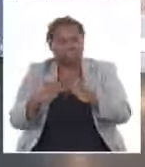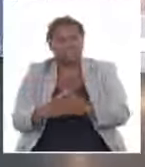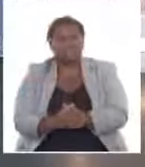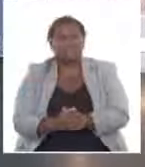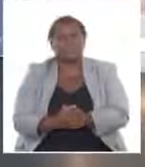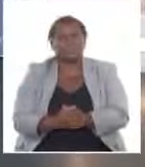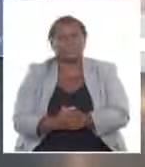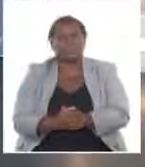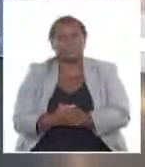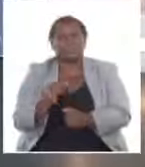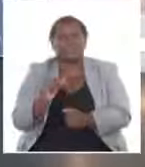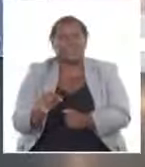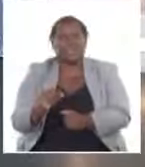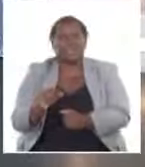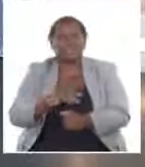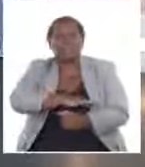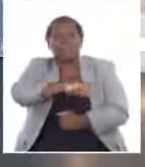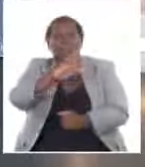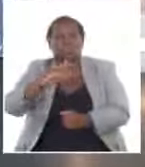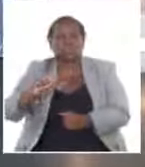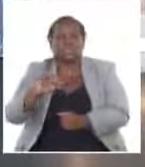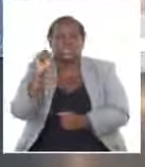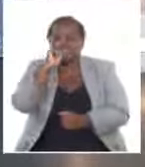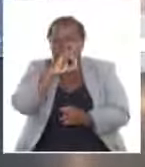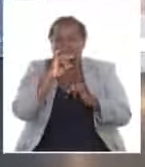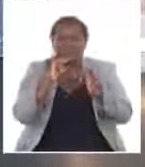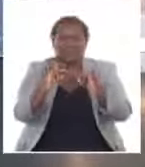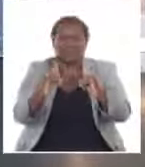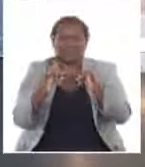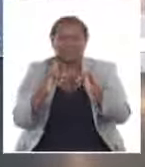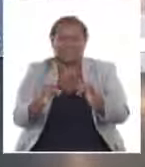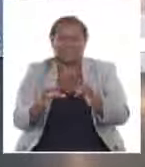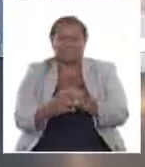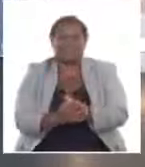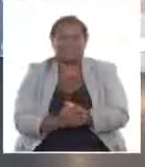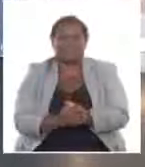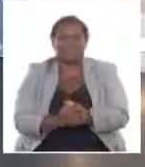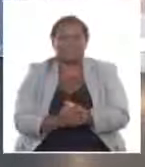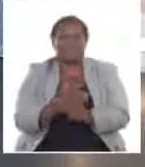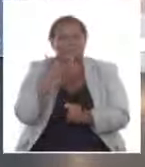principalmente en zonas montañosas. Esto es todo en cuanto a la información meteorológica. Tengan todos feliz tarde y hasta mañana.